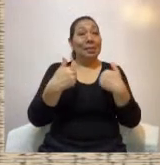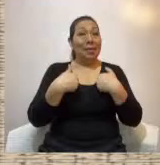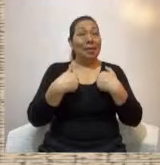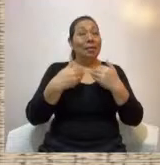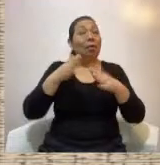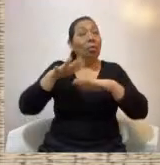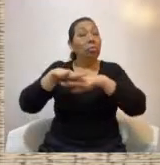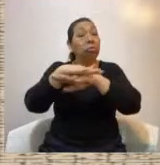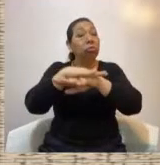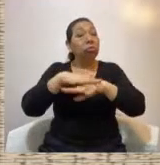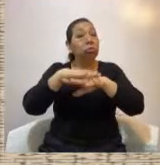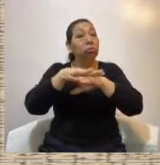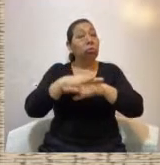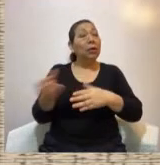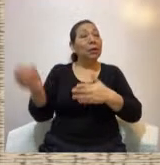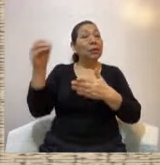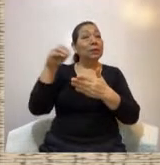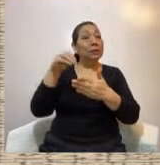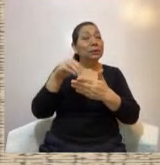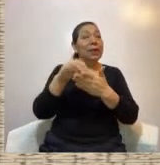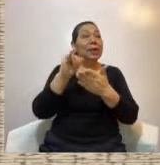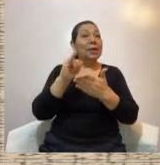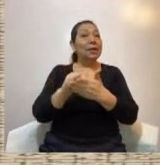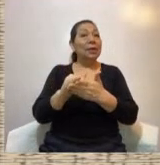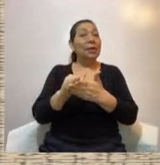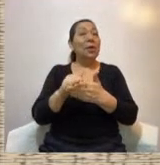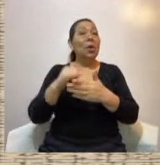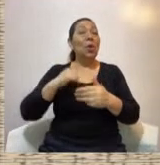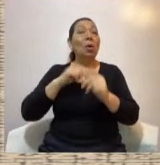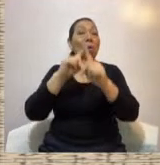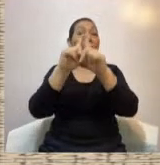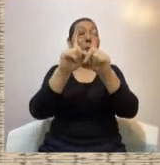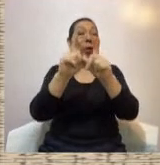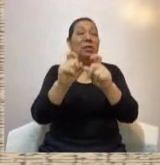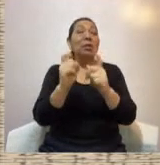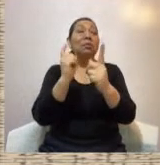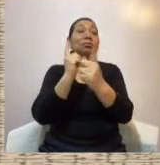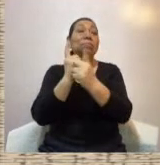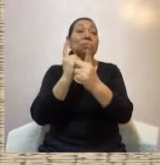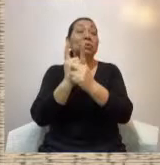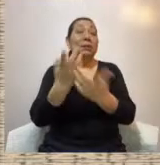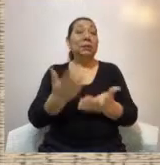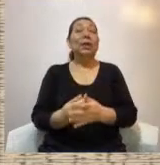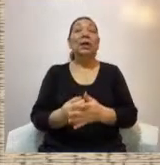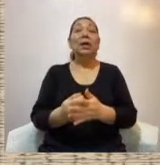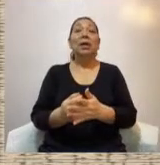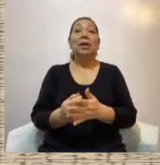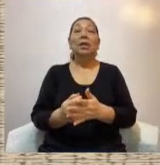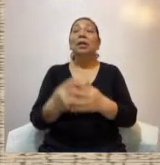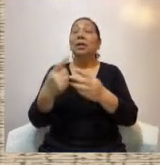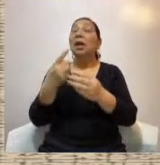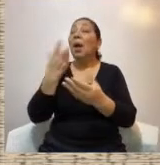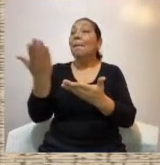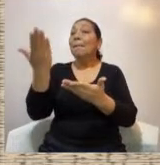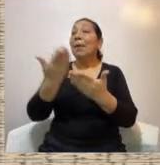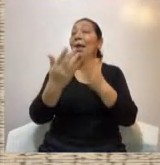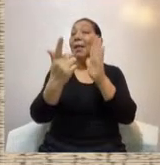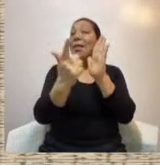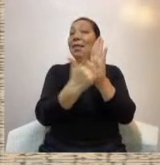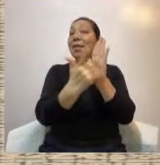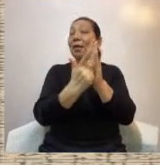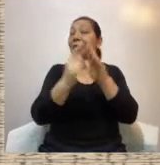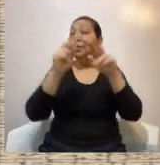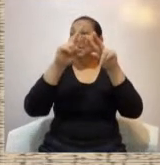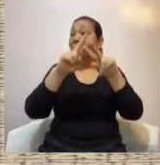que tengan en trámite demandas en las que el acto cuestionado se encuentre fundamentado en las